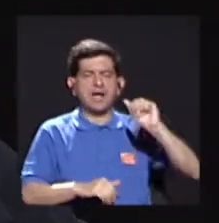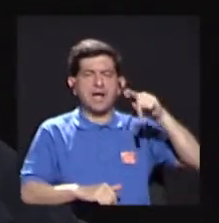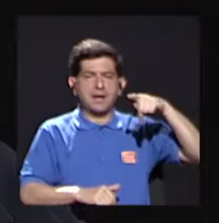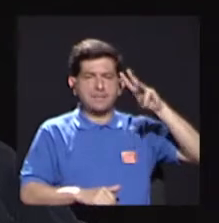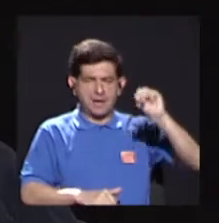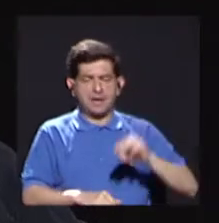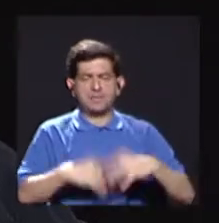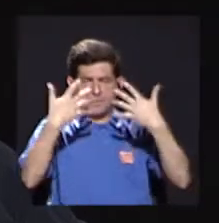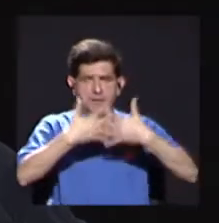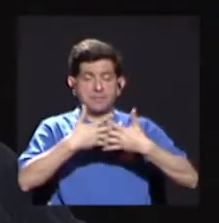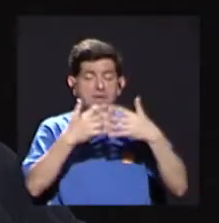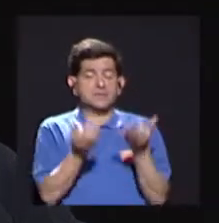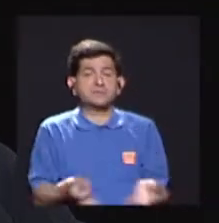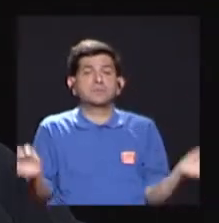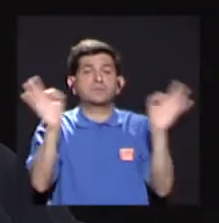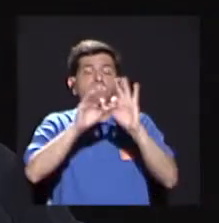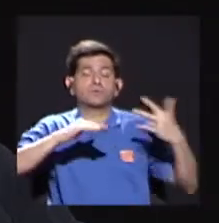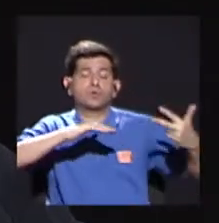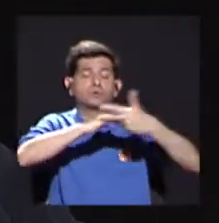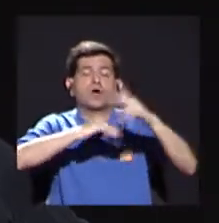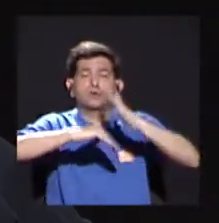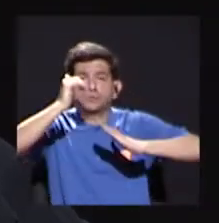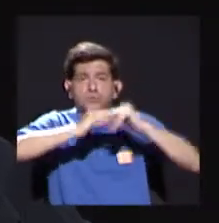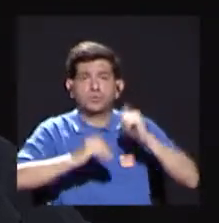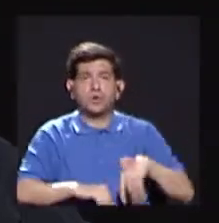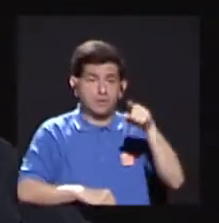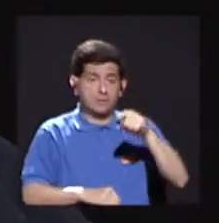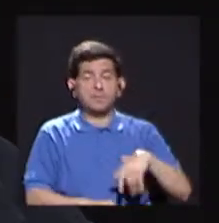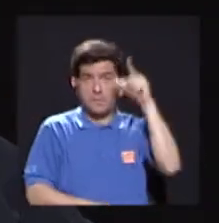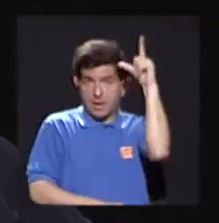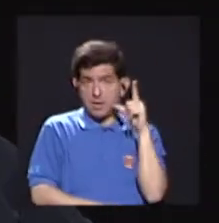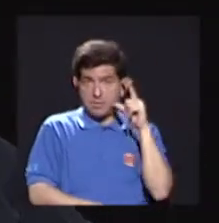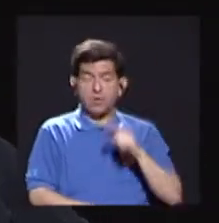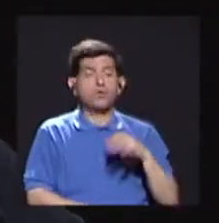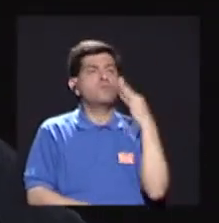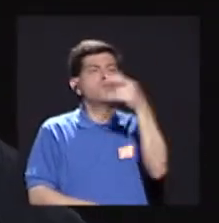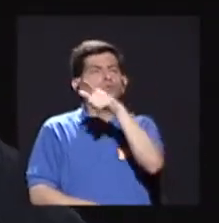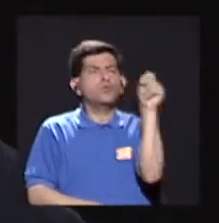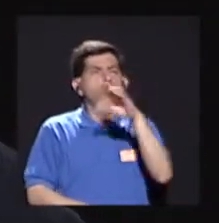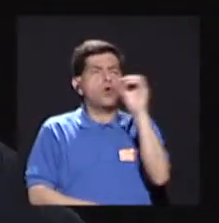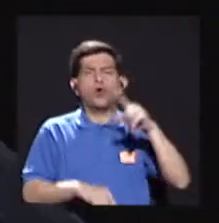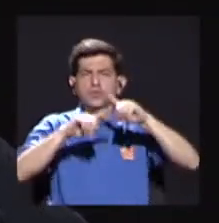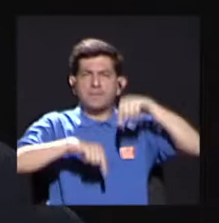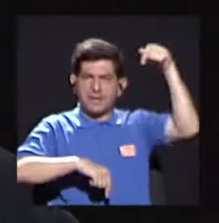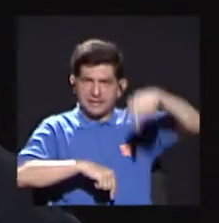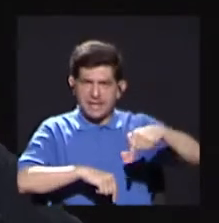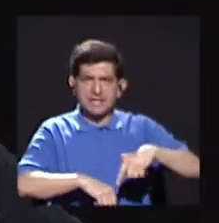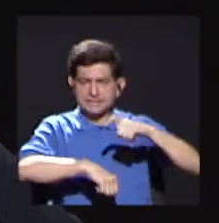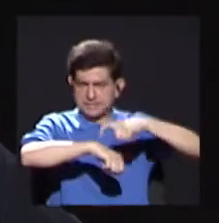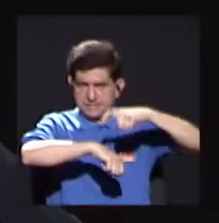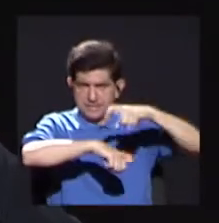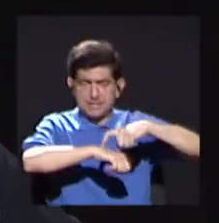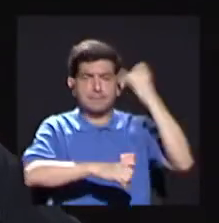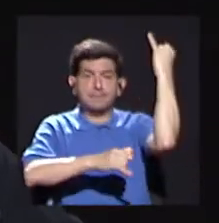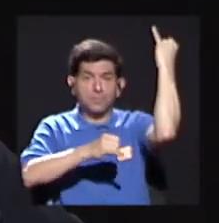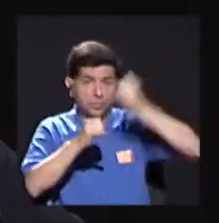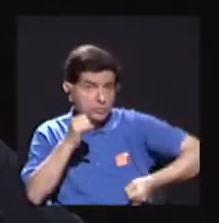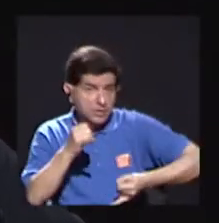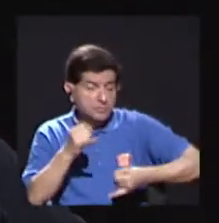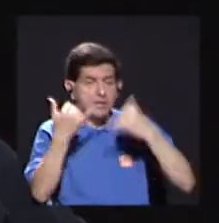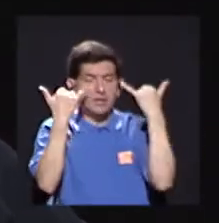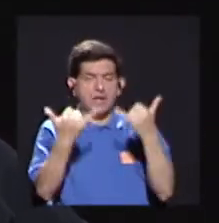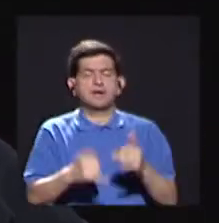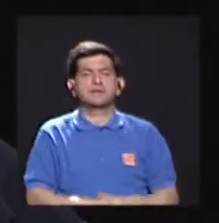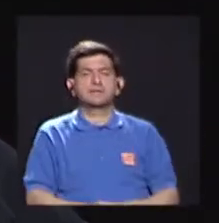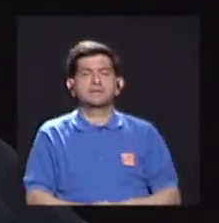pueda construir ese puerto que es fundamental para el desarrollo de la provincia de limón este mes o el mes entrante depende de cómo nos vaya con el tiempo se terminará el